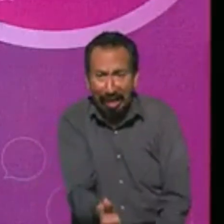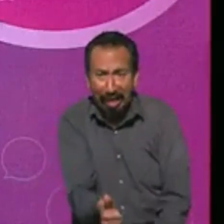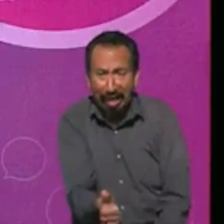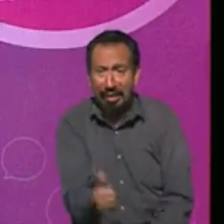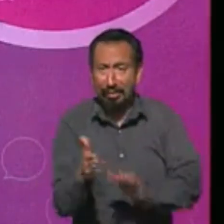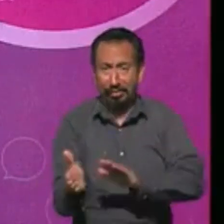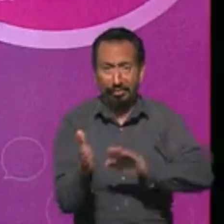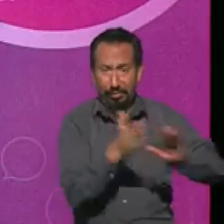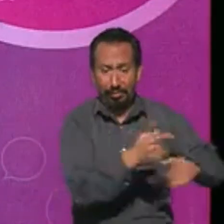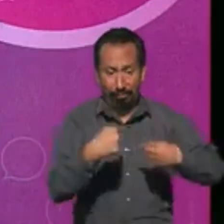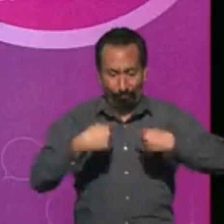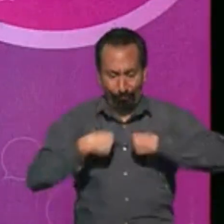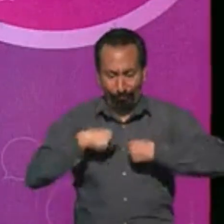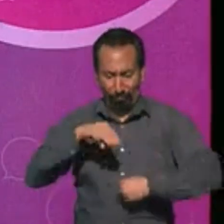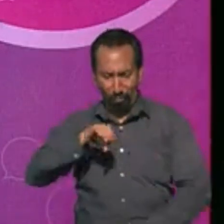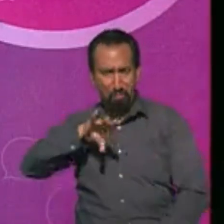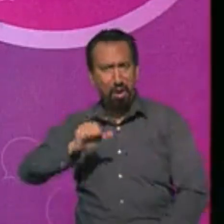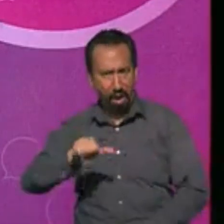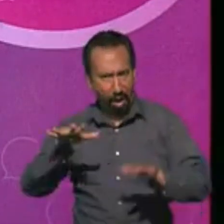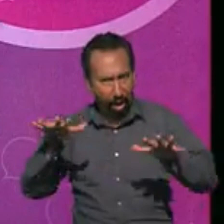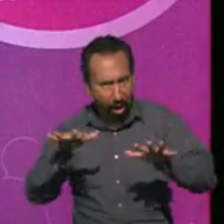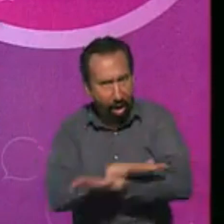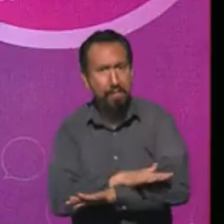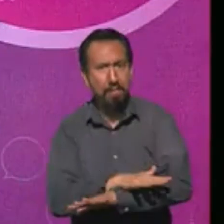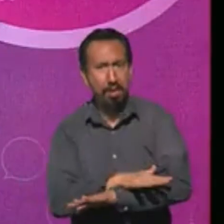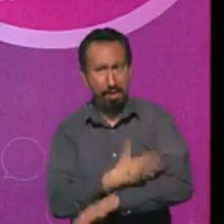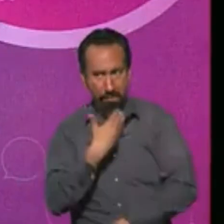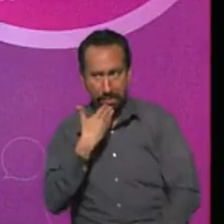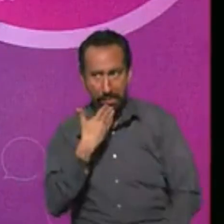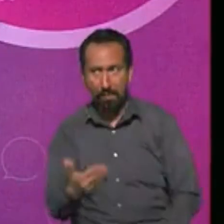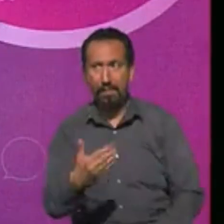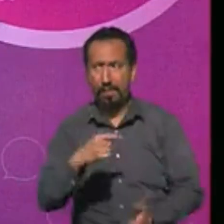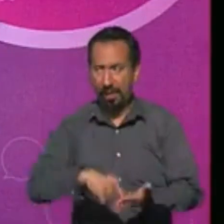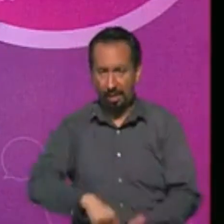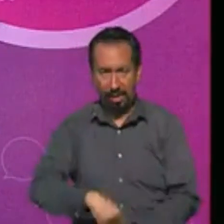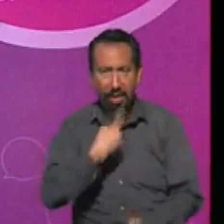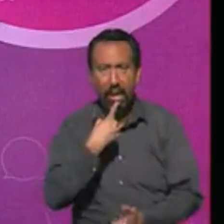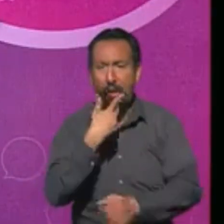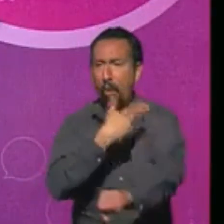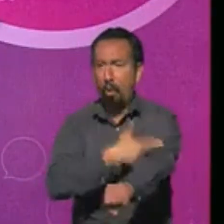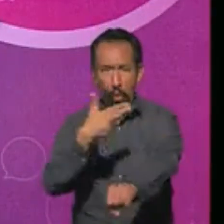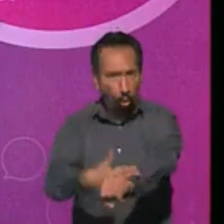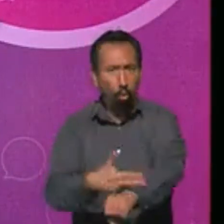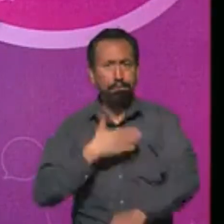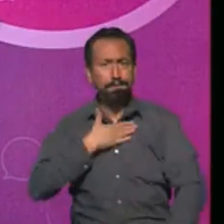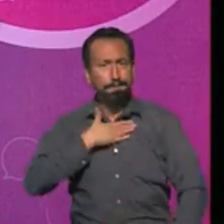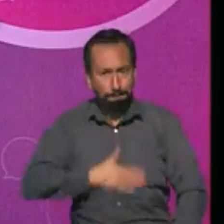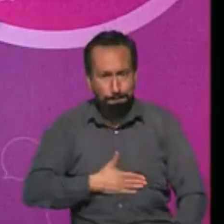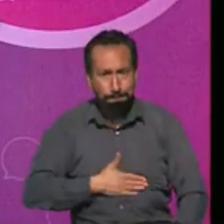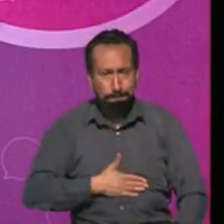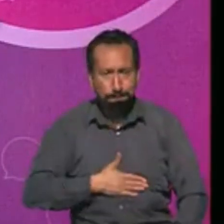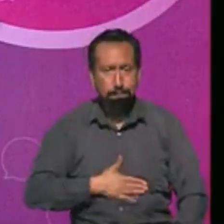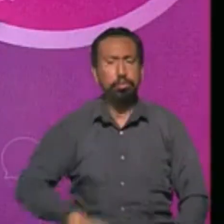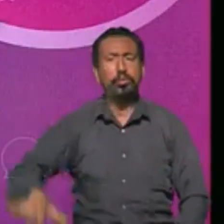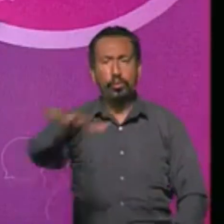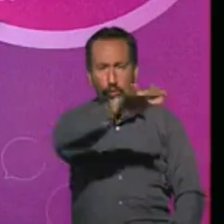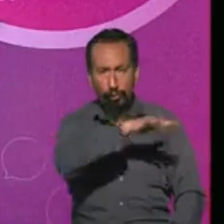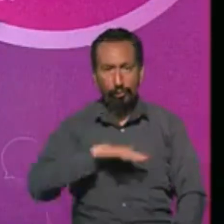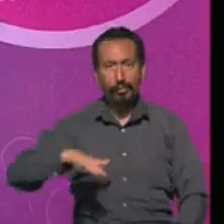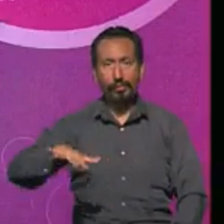representamos que busca un cambio para Celaya un cambio honesto y con justicia social